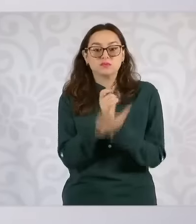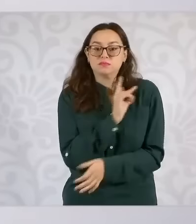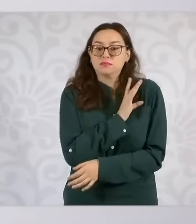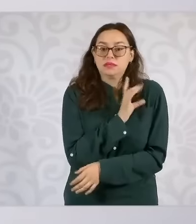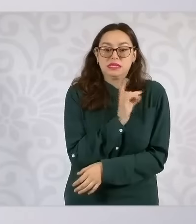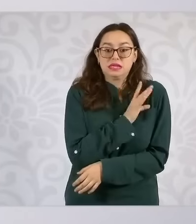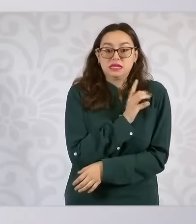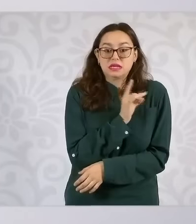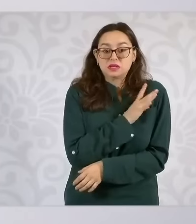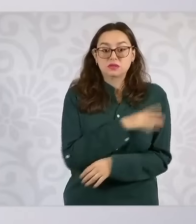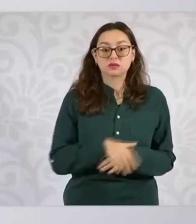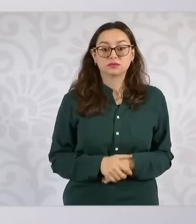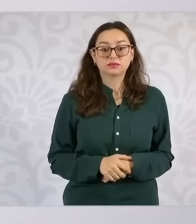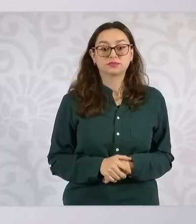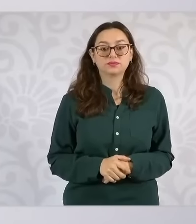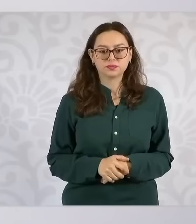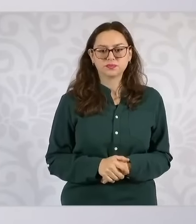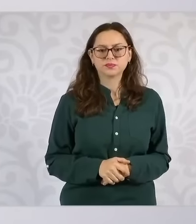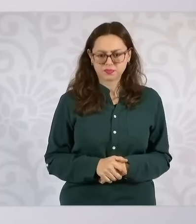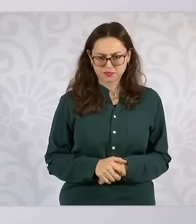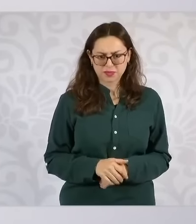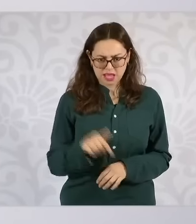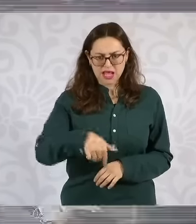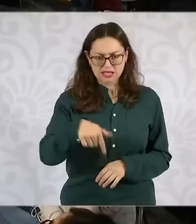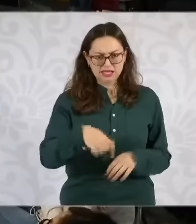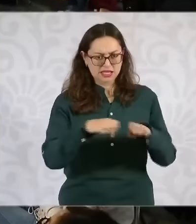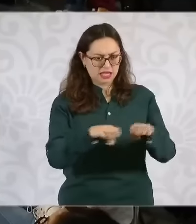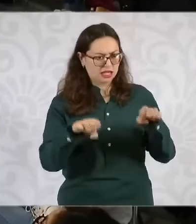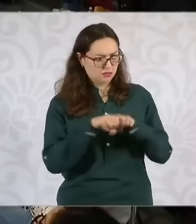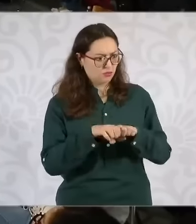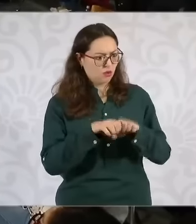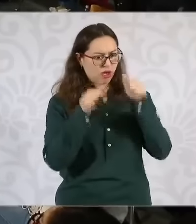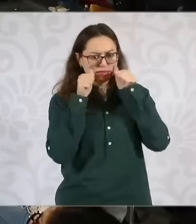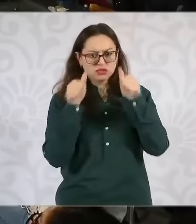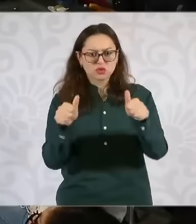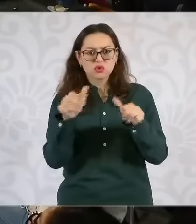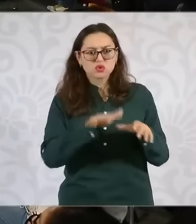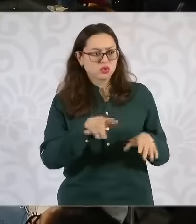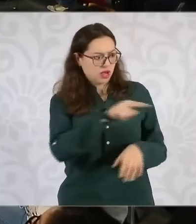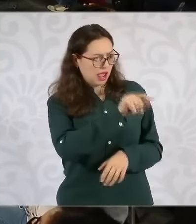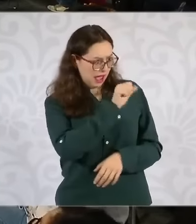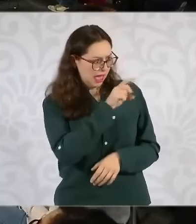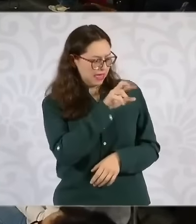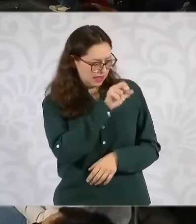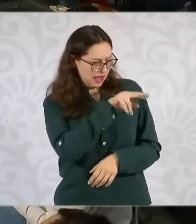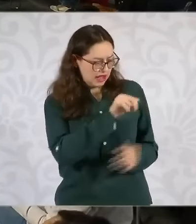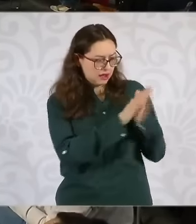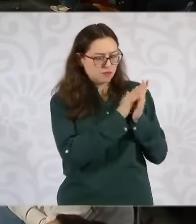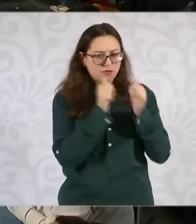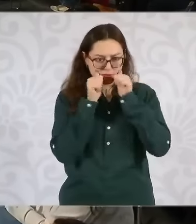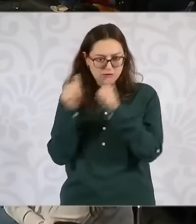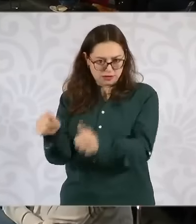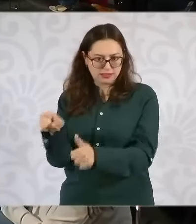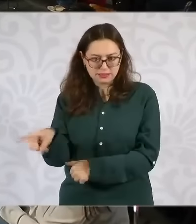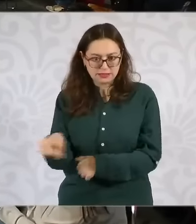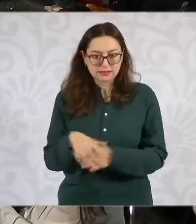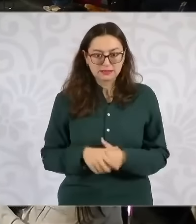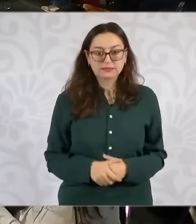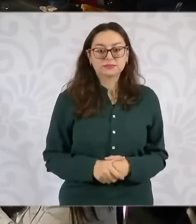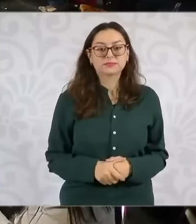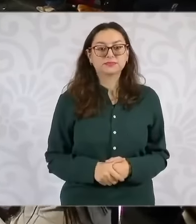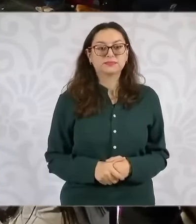Sí. Gracias. ¿Están aquí los compañeros de Atención Ciudadana? Aquí está Adriana. Sí, le comentas ahora a Adriana y